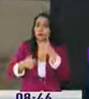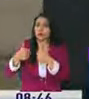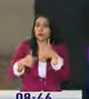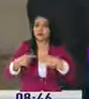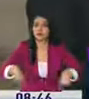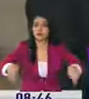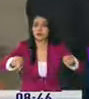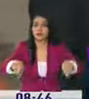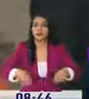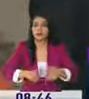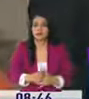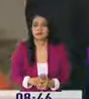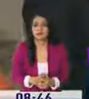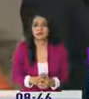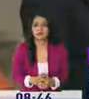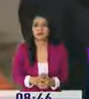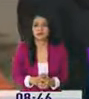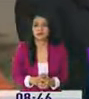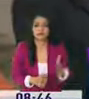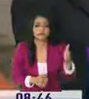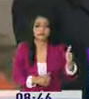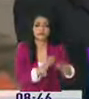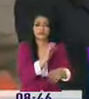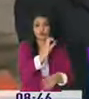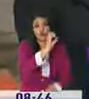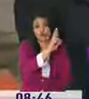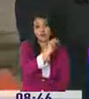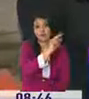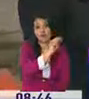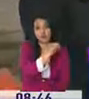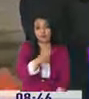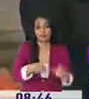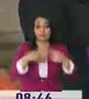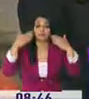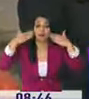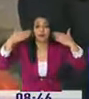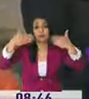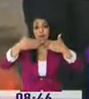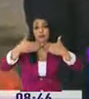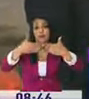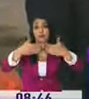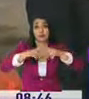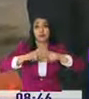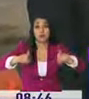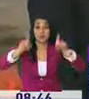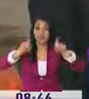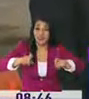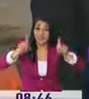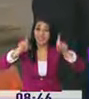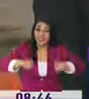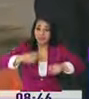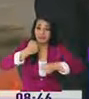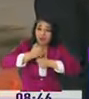ciudadanía? Vías alternas, la Orellana, Mariana de Jesús. Pero si ya tiene que venir al sector por temas de trabajo, por temas